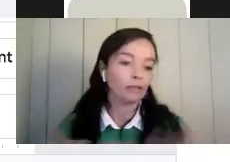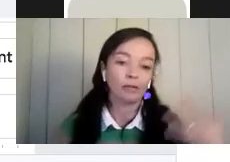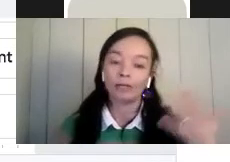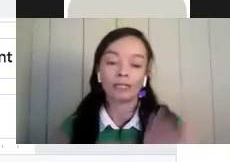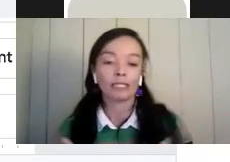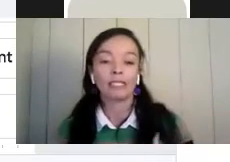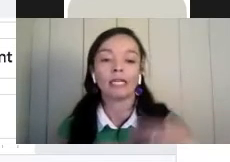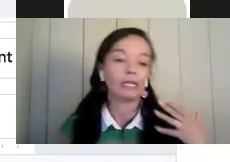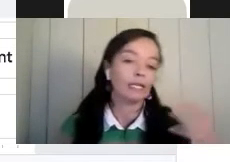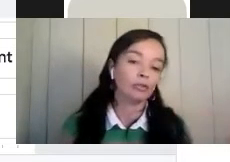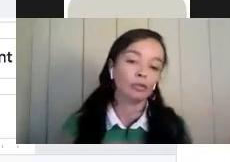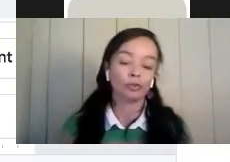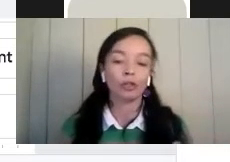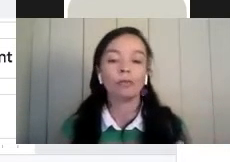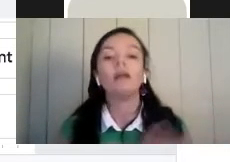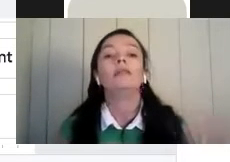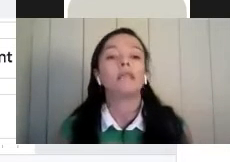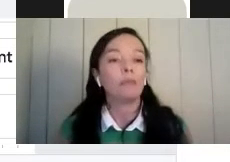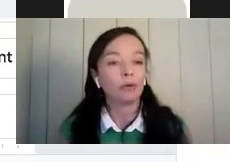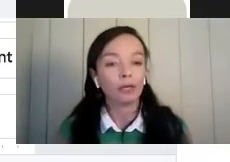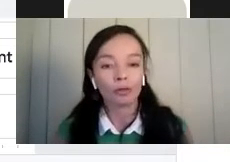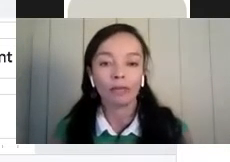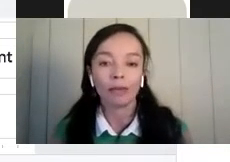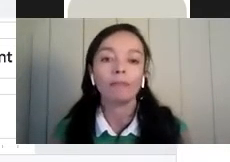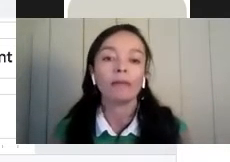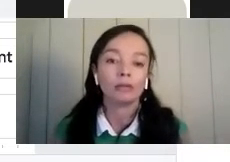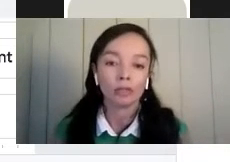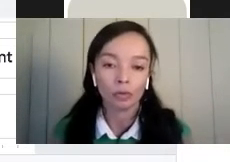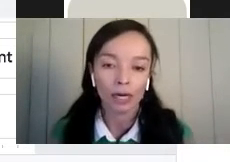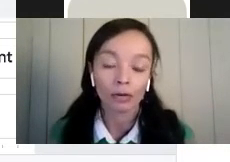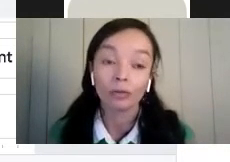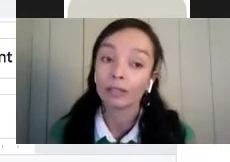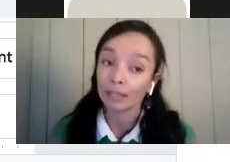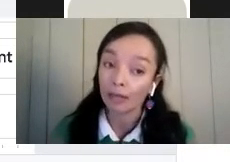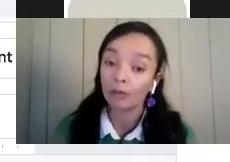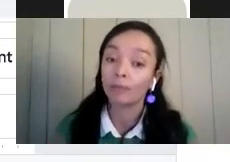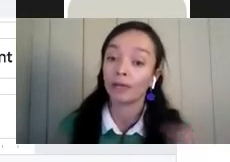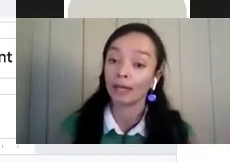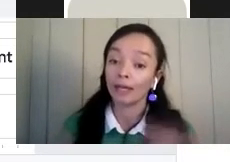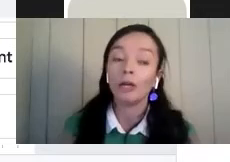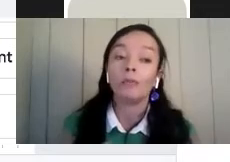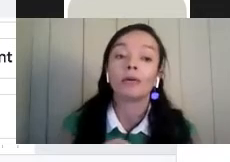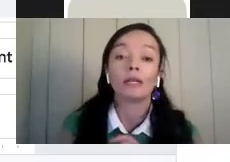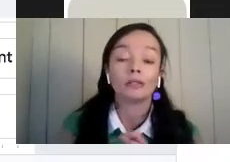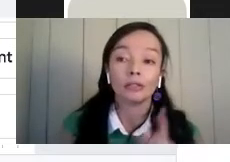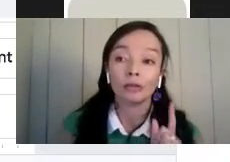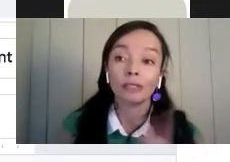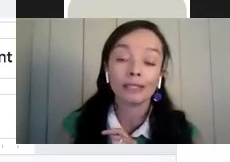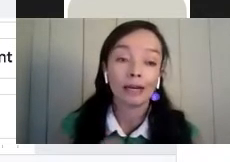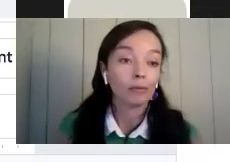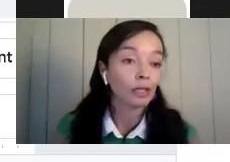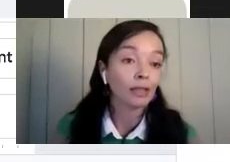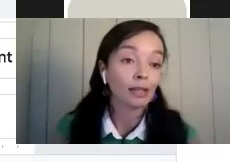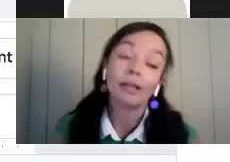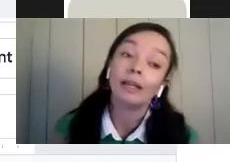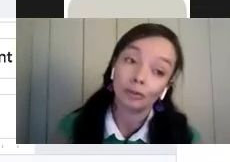Sí, le va a enseñar inglés o otro idioma. De a poquito también, para no saturarlo, no estresarlo. ¿Por qué? Porque las consecuencias